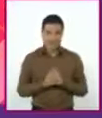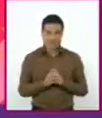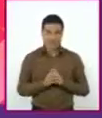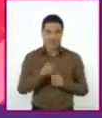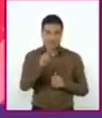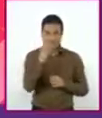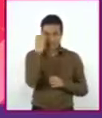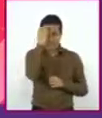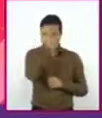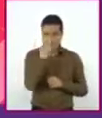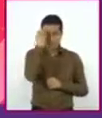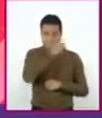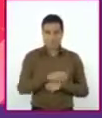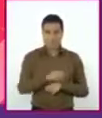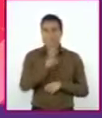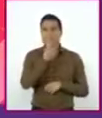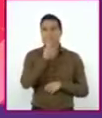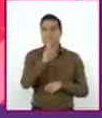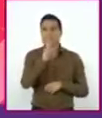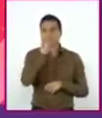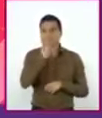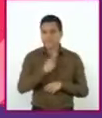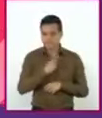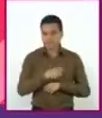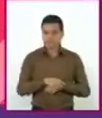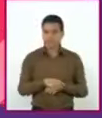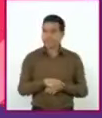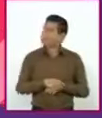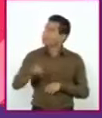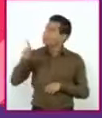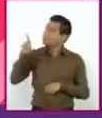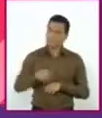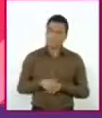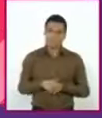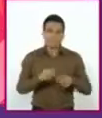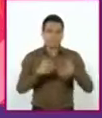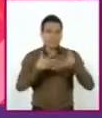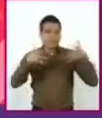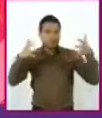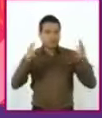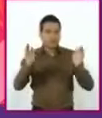Obsérvenlo y respondan. ¿Cuál es la forma y extensión del territorio?